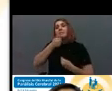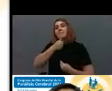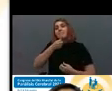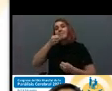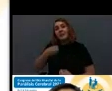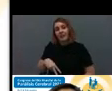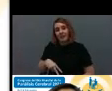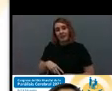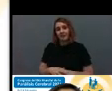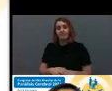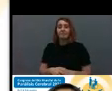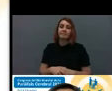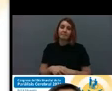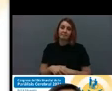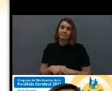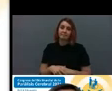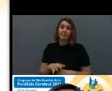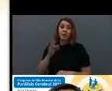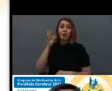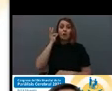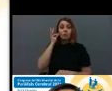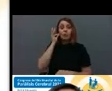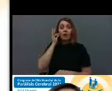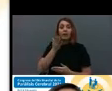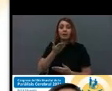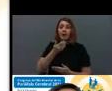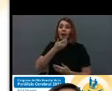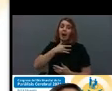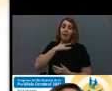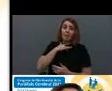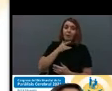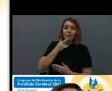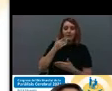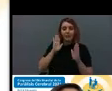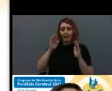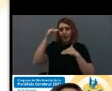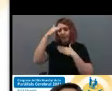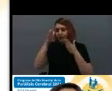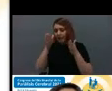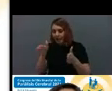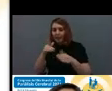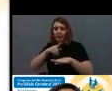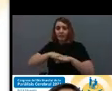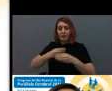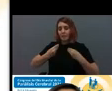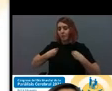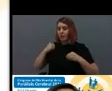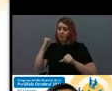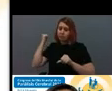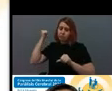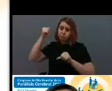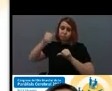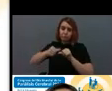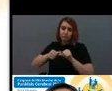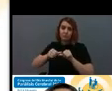sostiene? Mujeres que sostienen con amor y con dedicación cada momento y cada tiempo de su vida. Y en